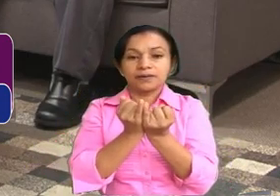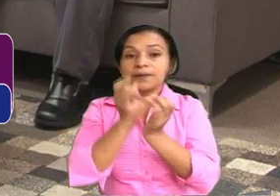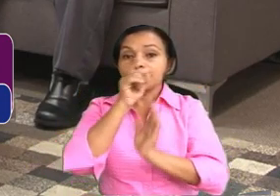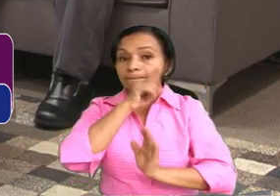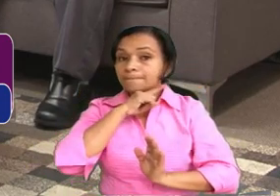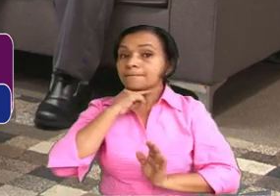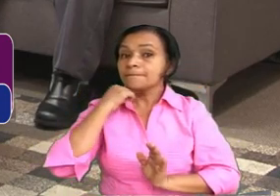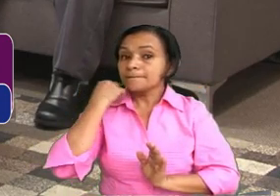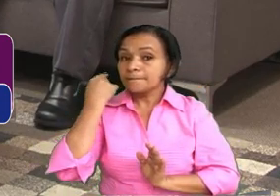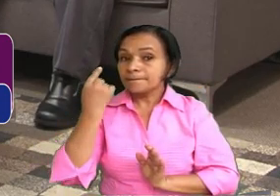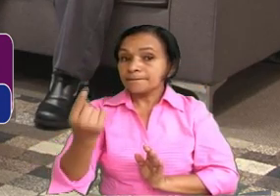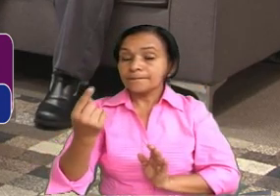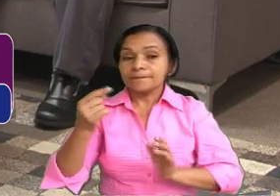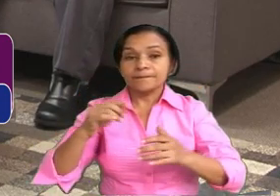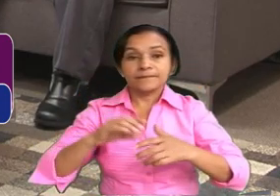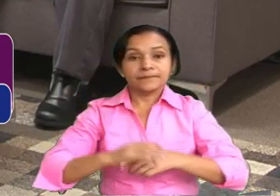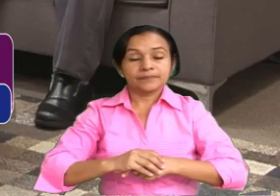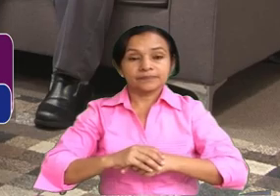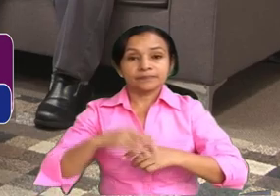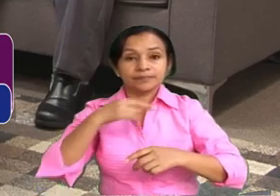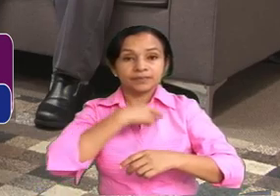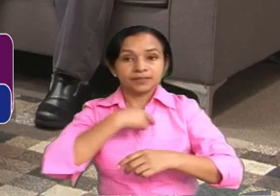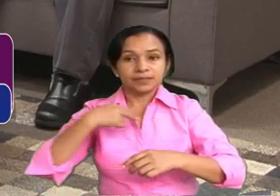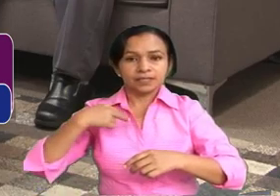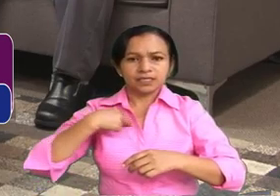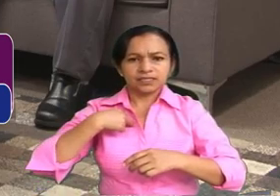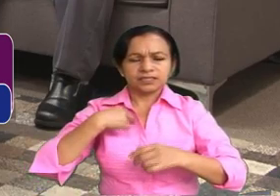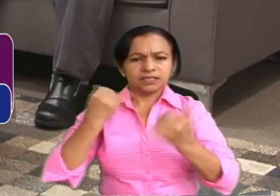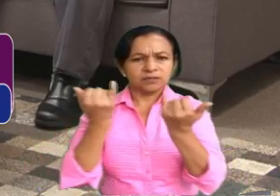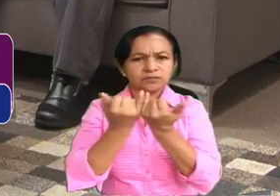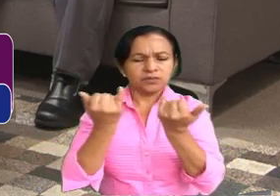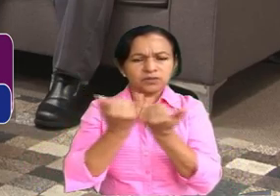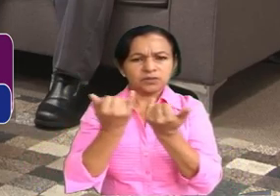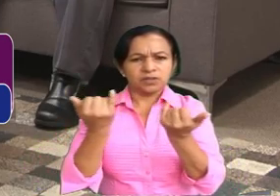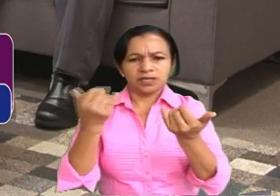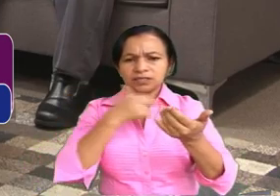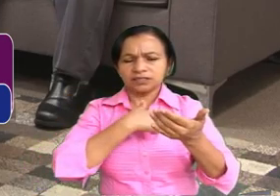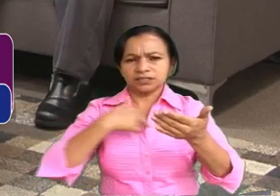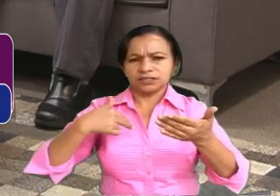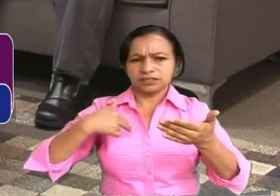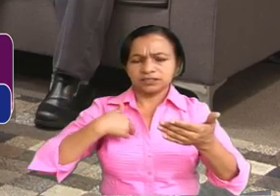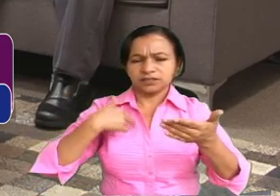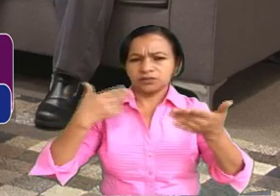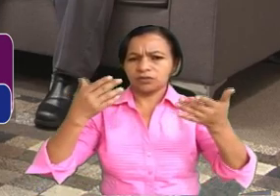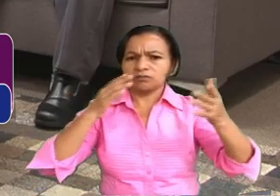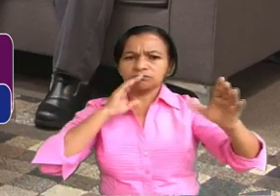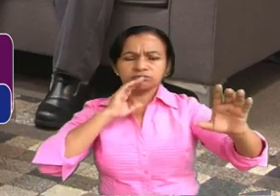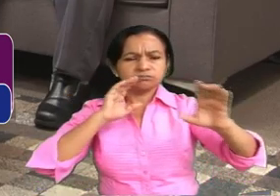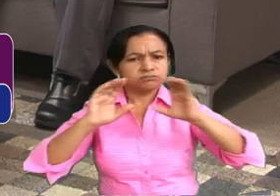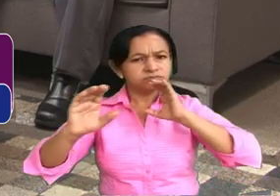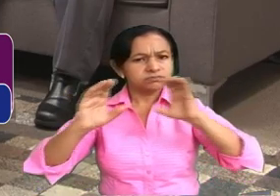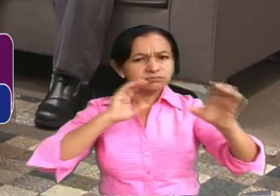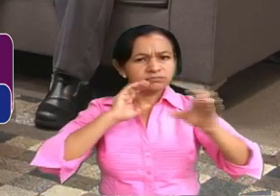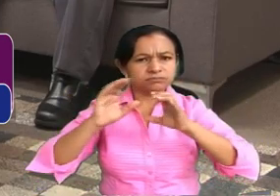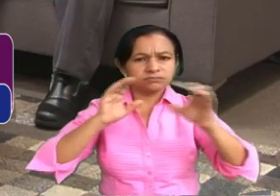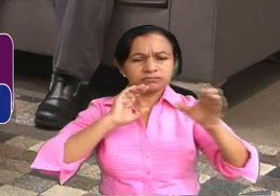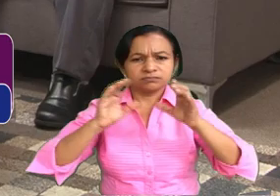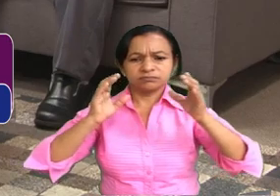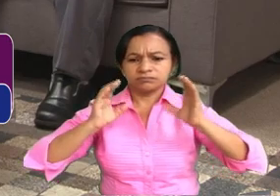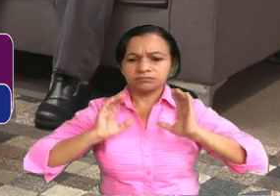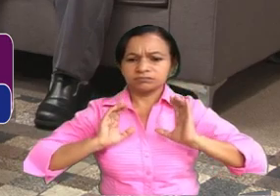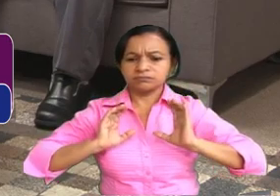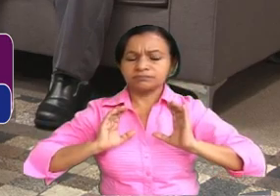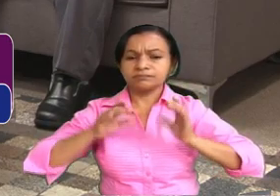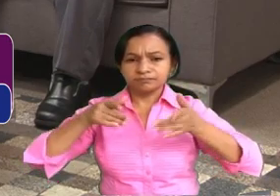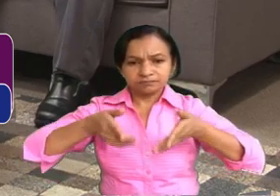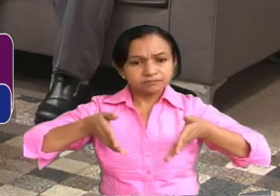realidad. Estamos borrando esa frontera de comunicación con una carretera.